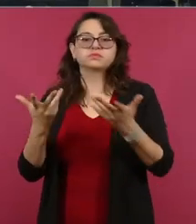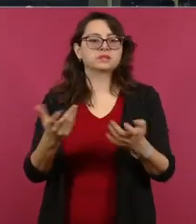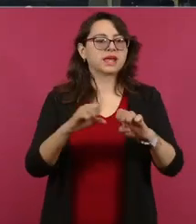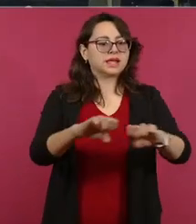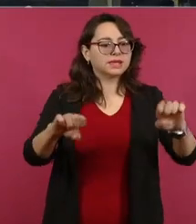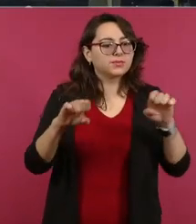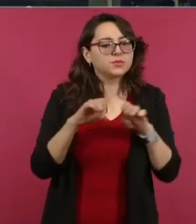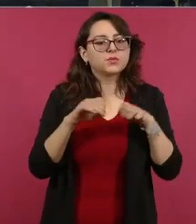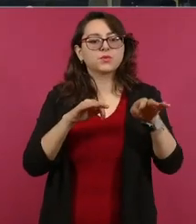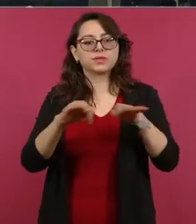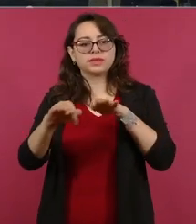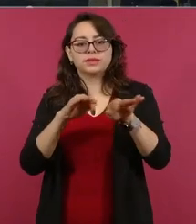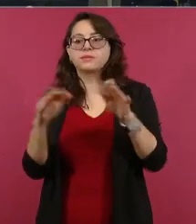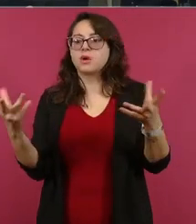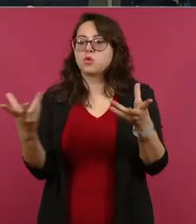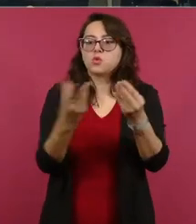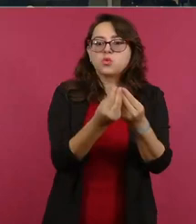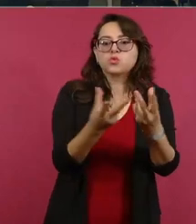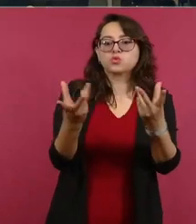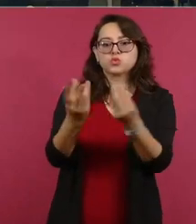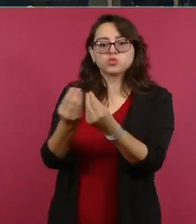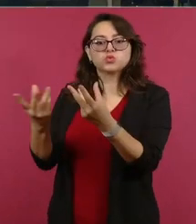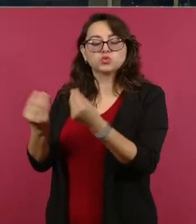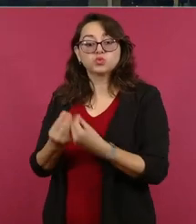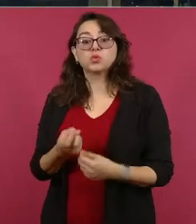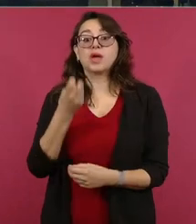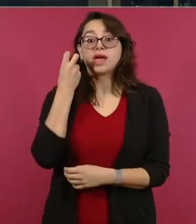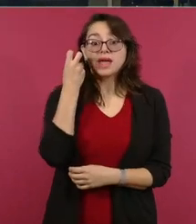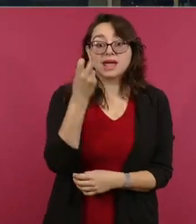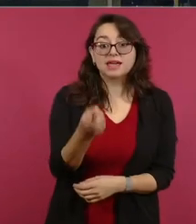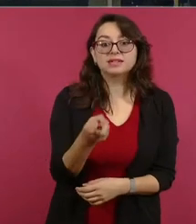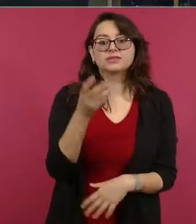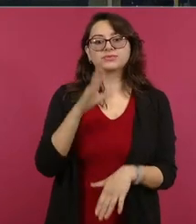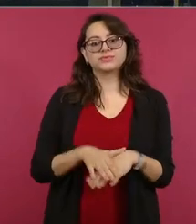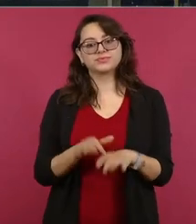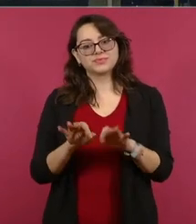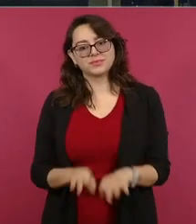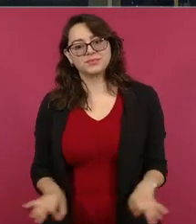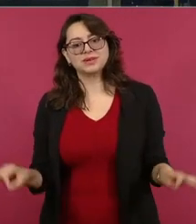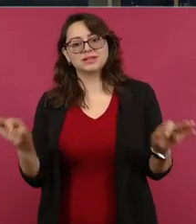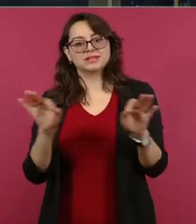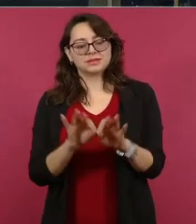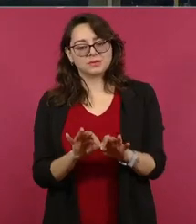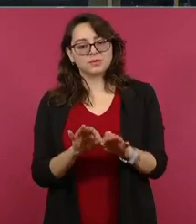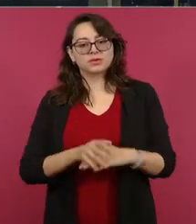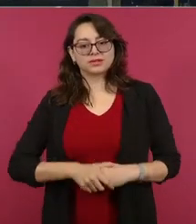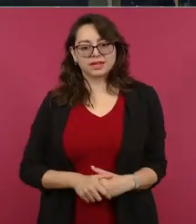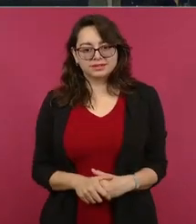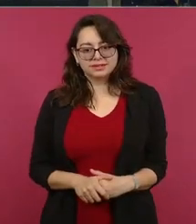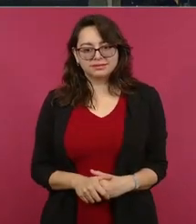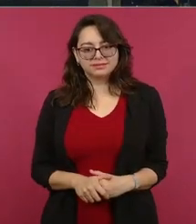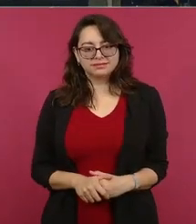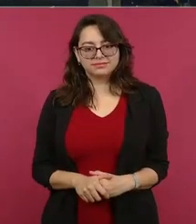equipos con los que se va a contar y desde